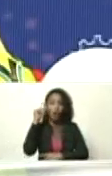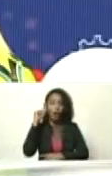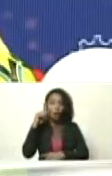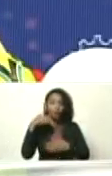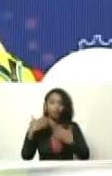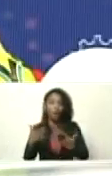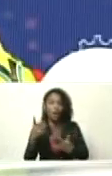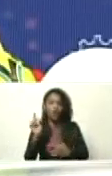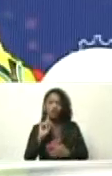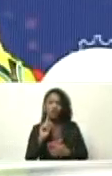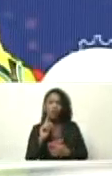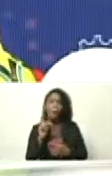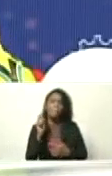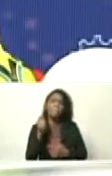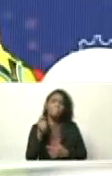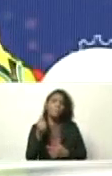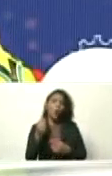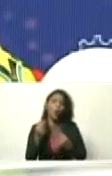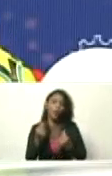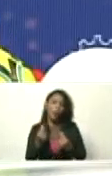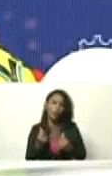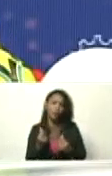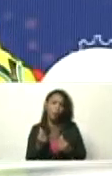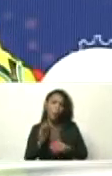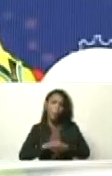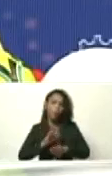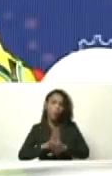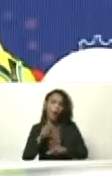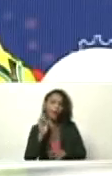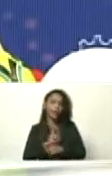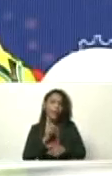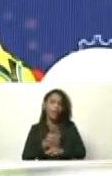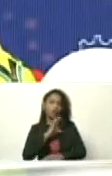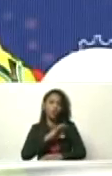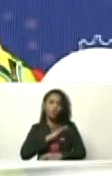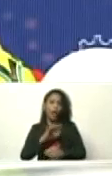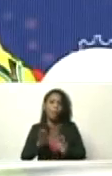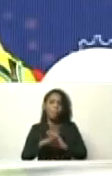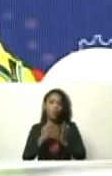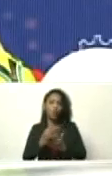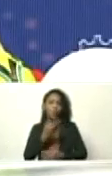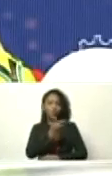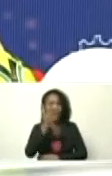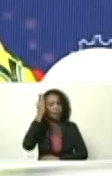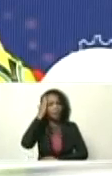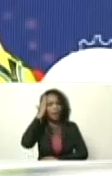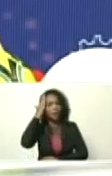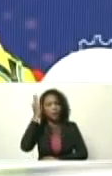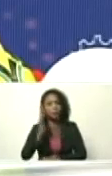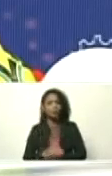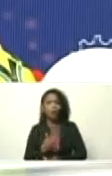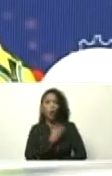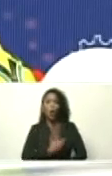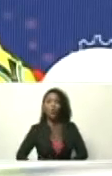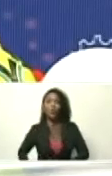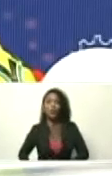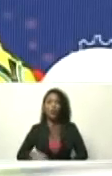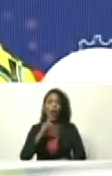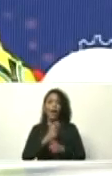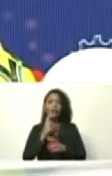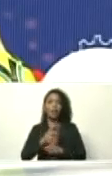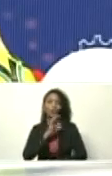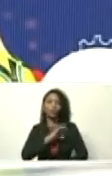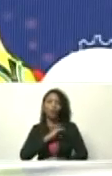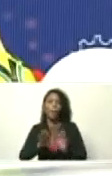de no muchos recursos. Porque las redes sociales del mundo, saben ustedes, los dueños de las redes sociales del